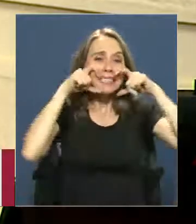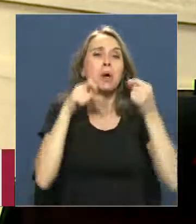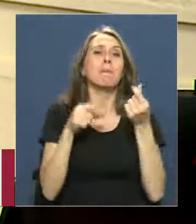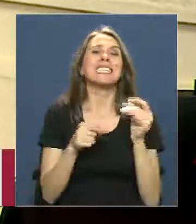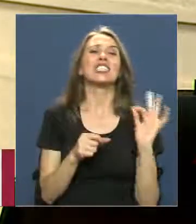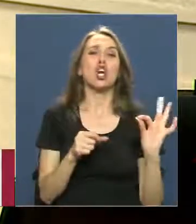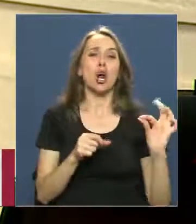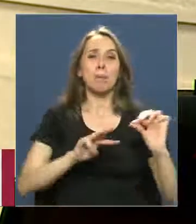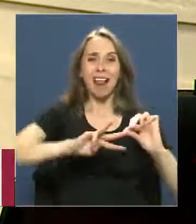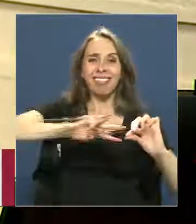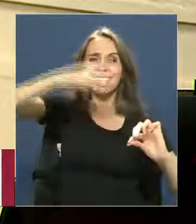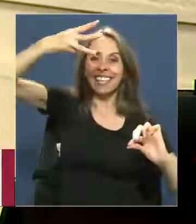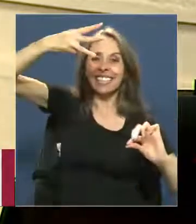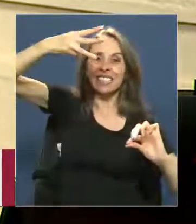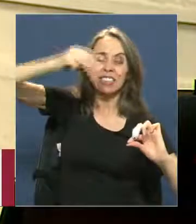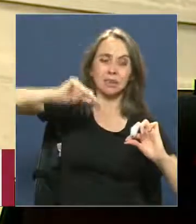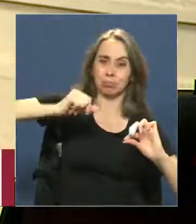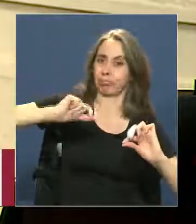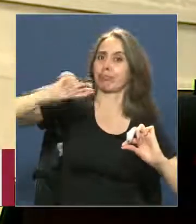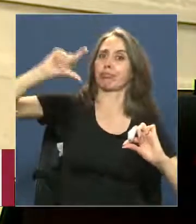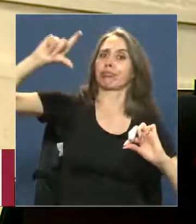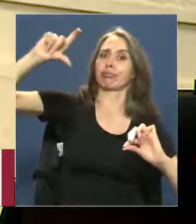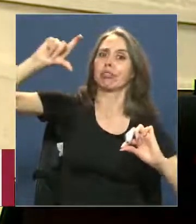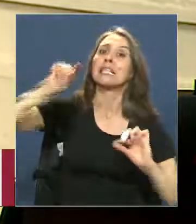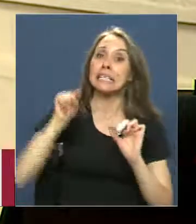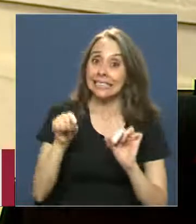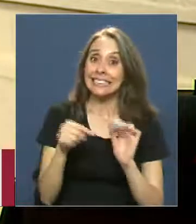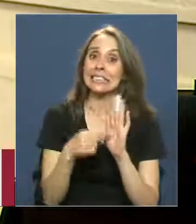Este proyecto en particular lo que hace es